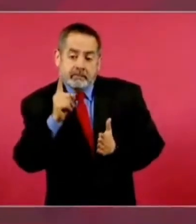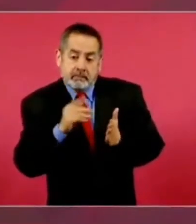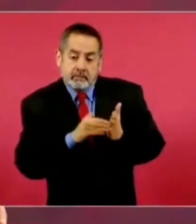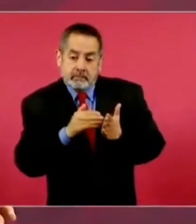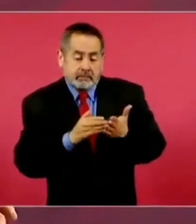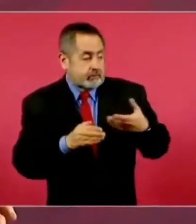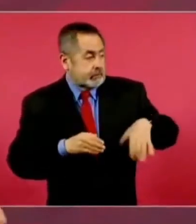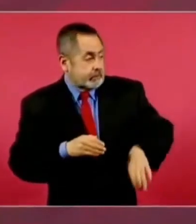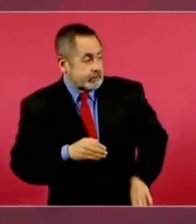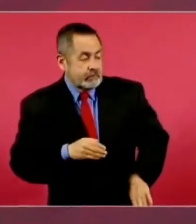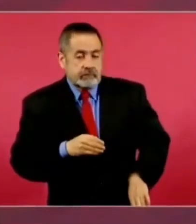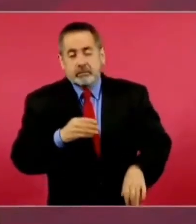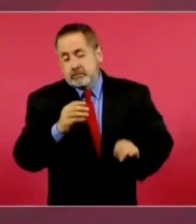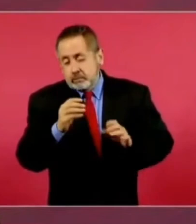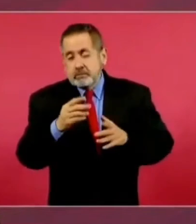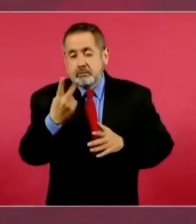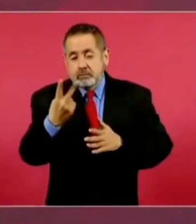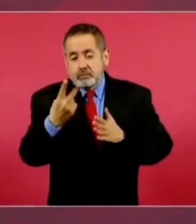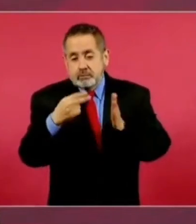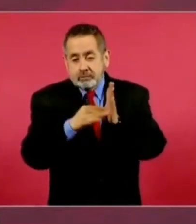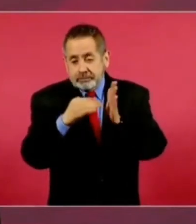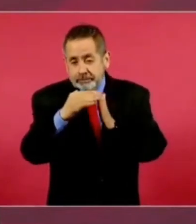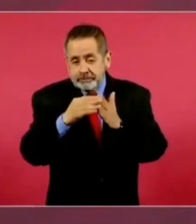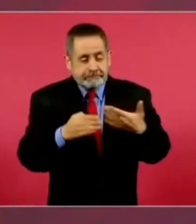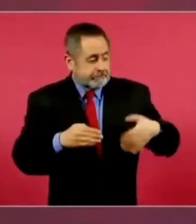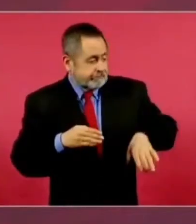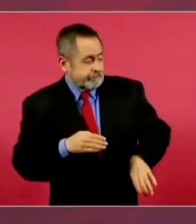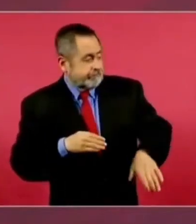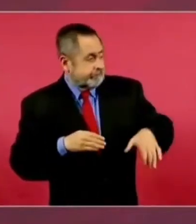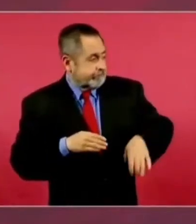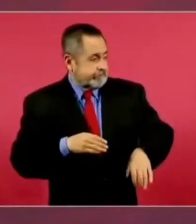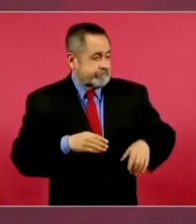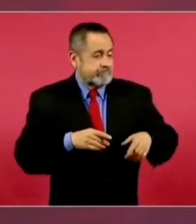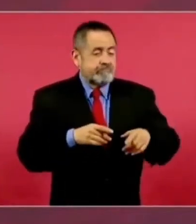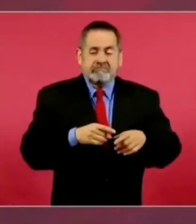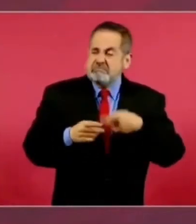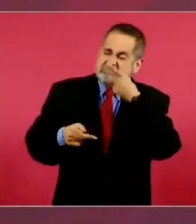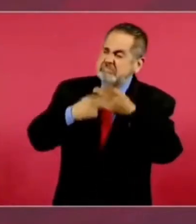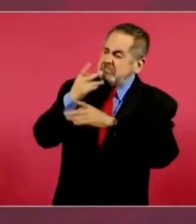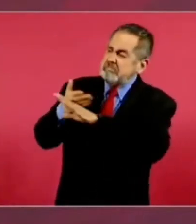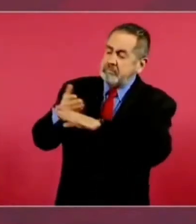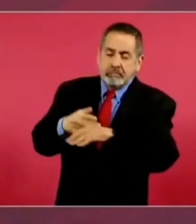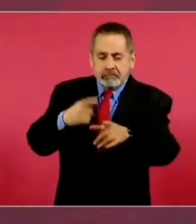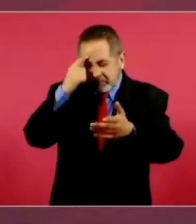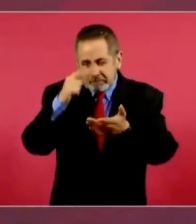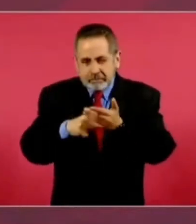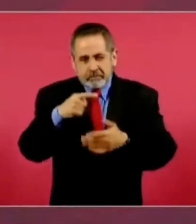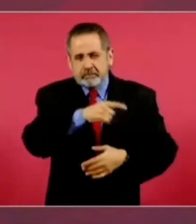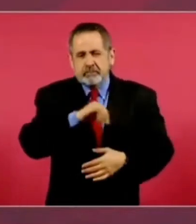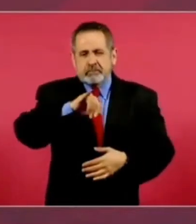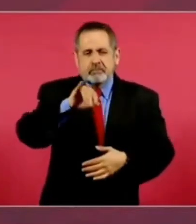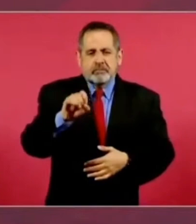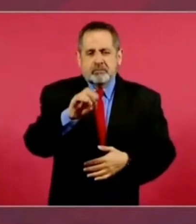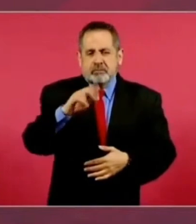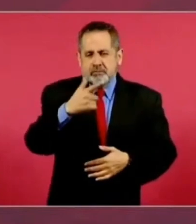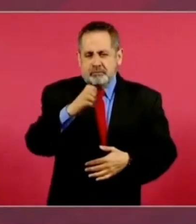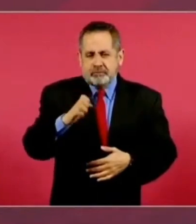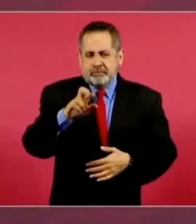o 2 millones. Yo creo que a Jorge Ramos le deben de estar